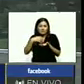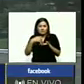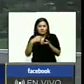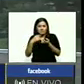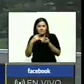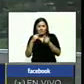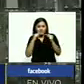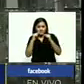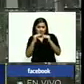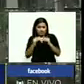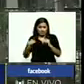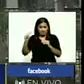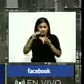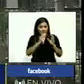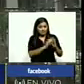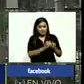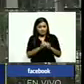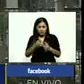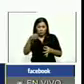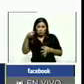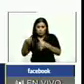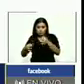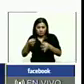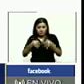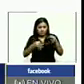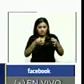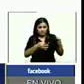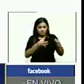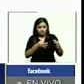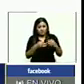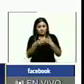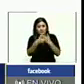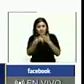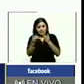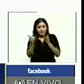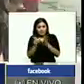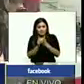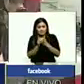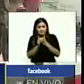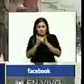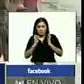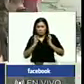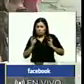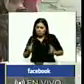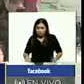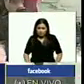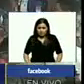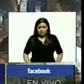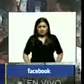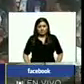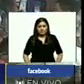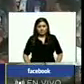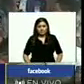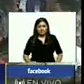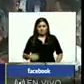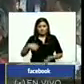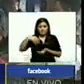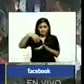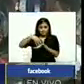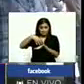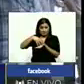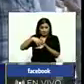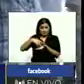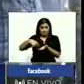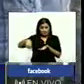y judicial y el apoyo de la institucionalidad donde el poder es ejercido por el fuego por medio de sus